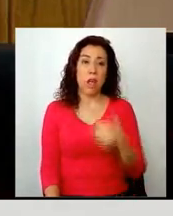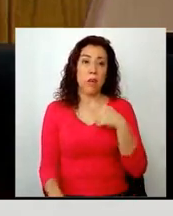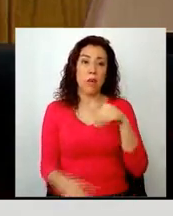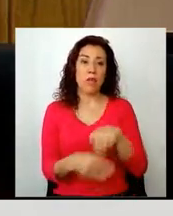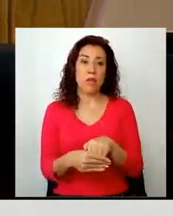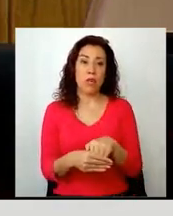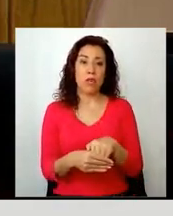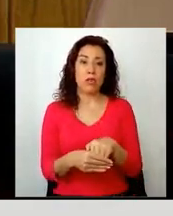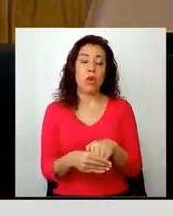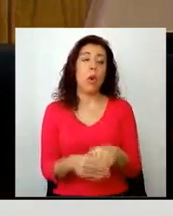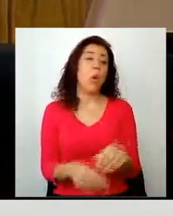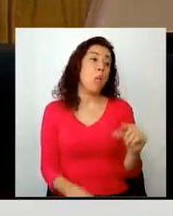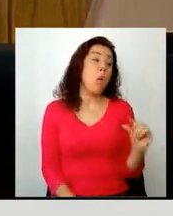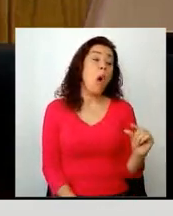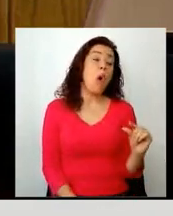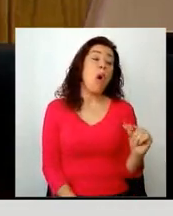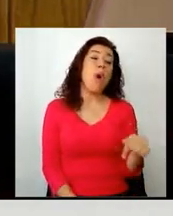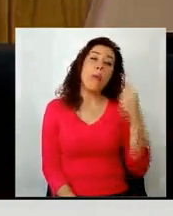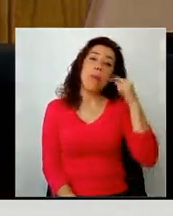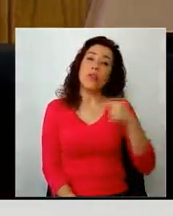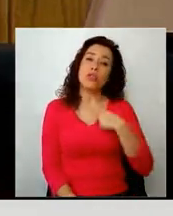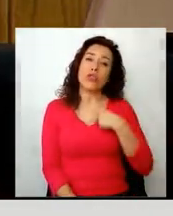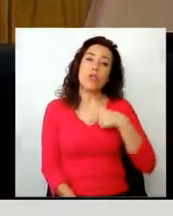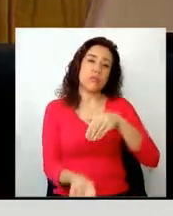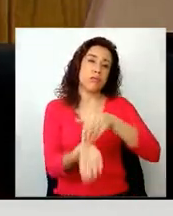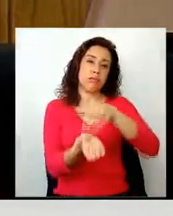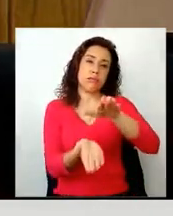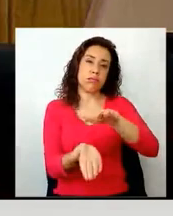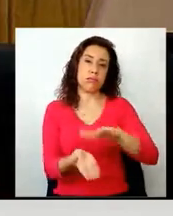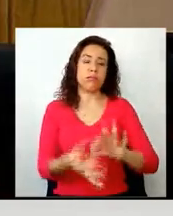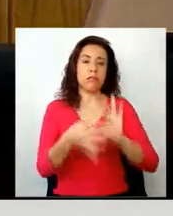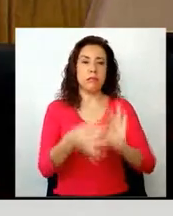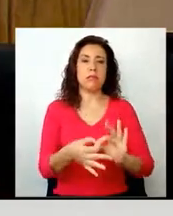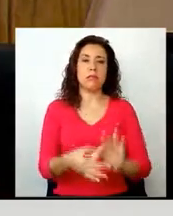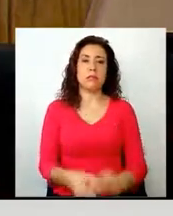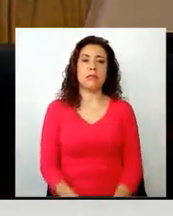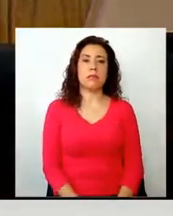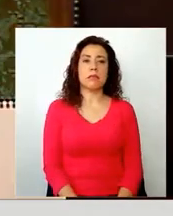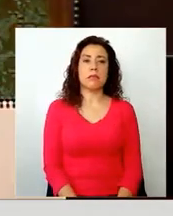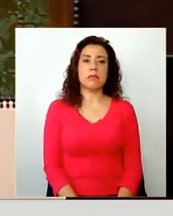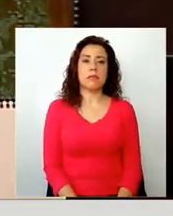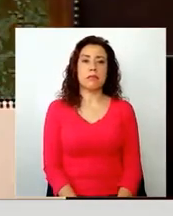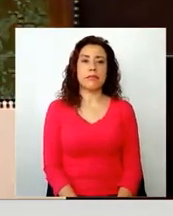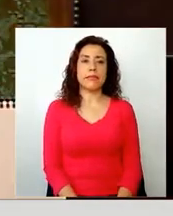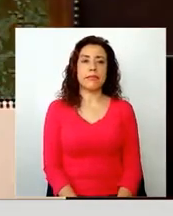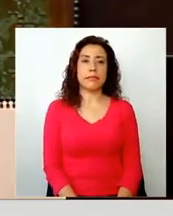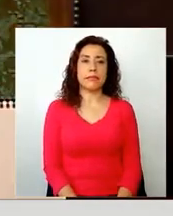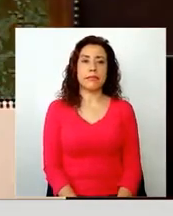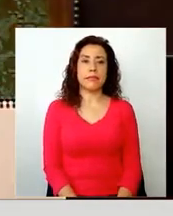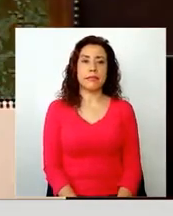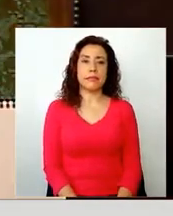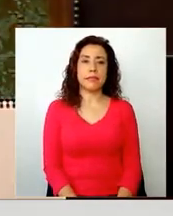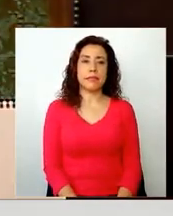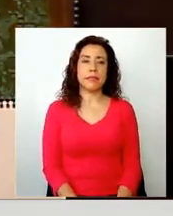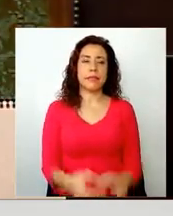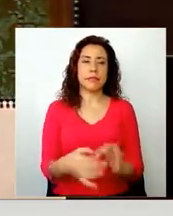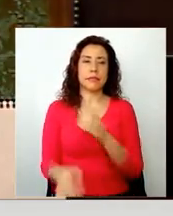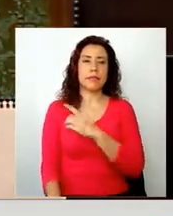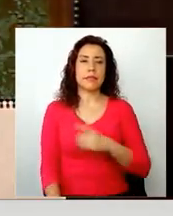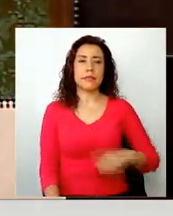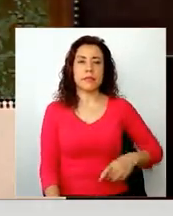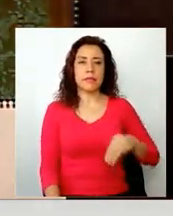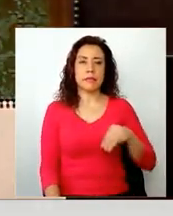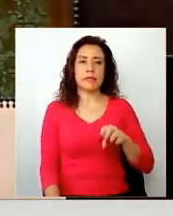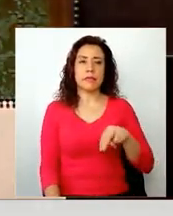minoritario hoy día pero yo voy a rechazar Gracias presidenta Muchas gracias diputado manuscheria continuación tiene la palabra